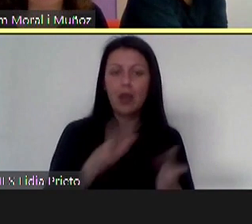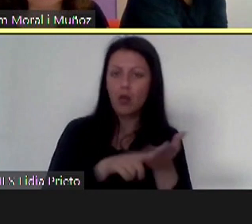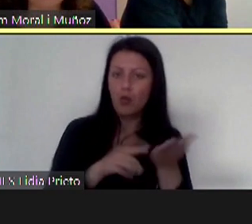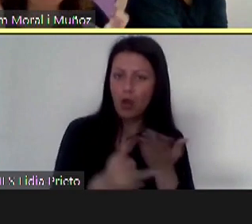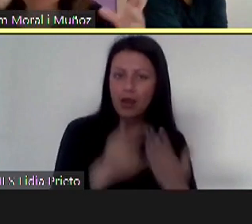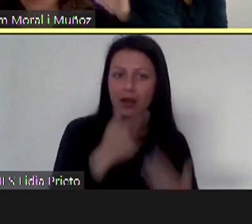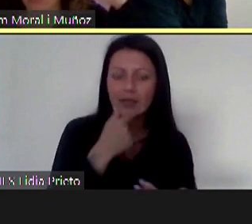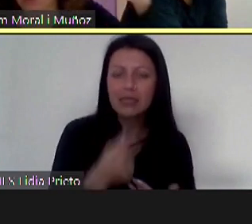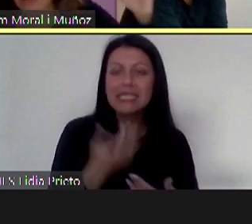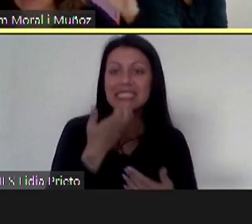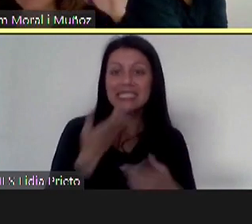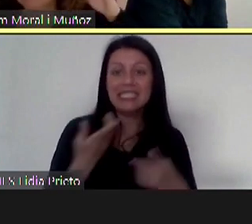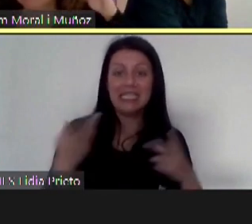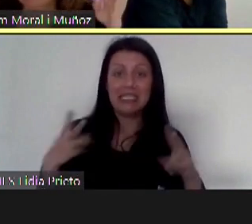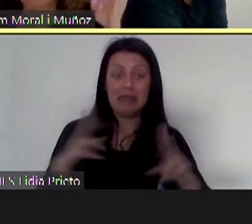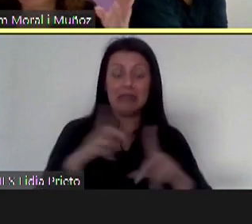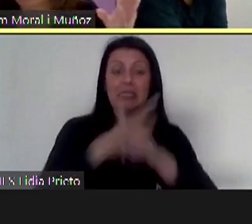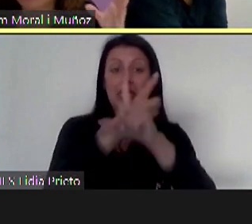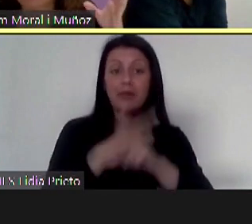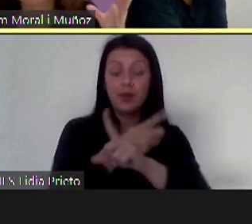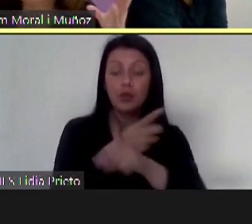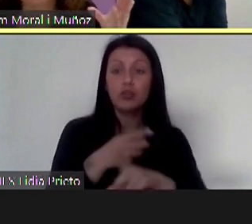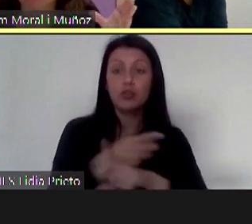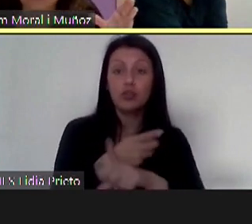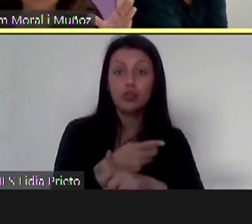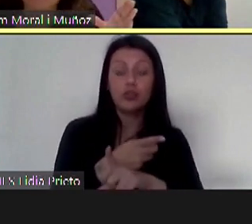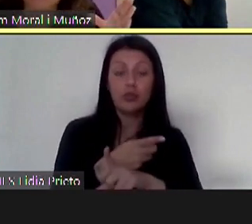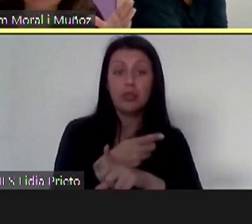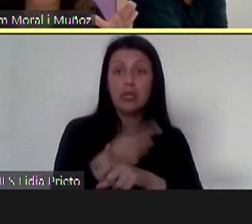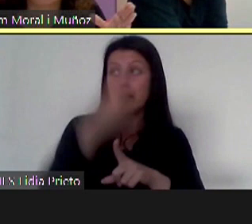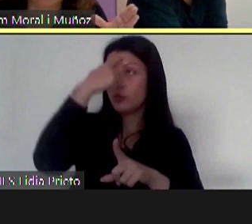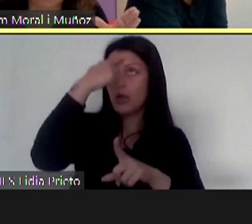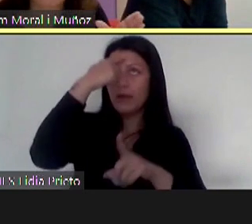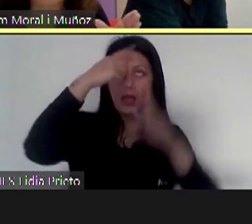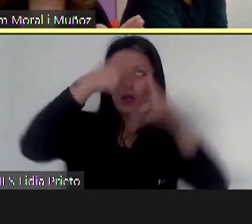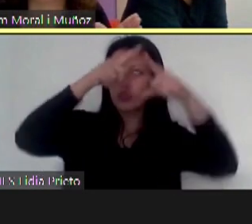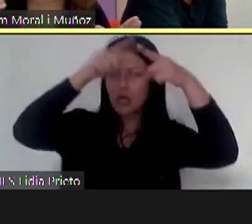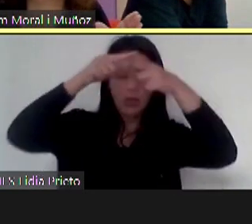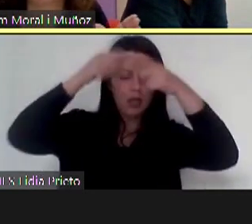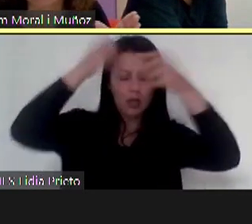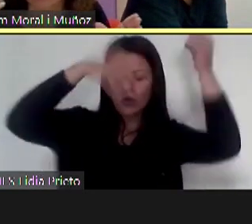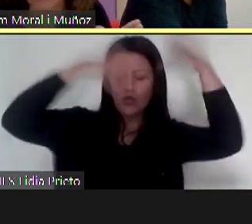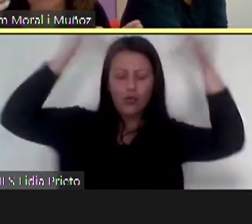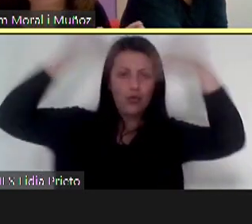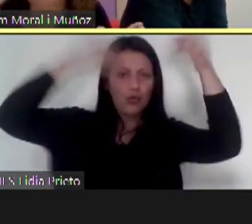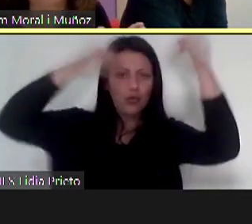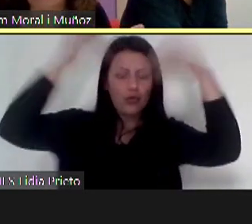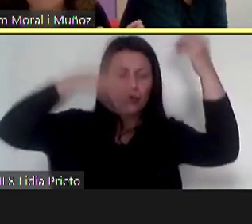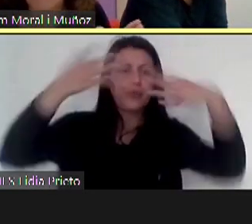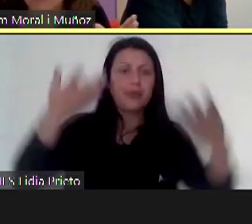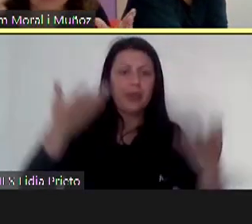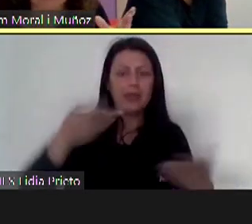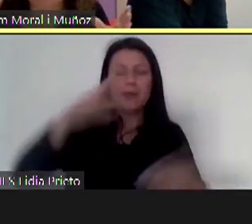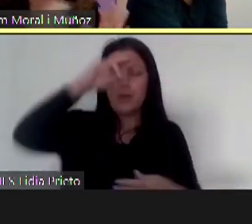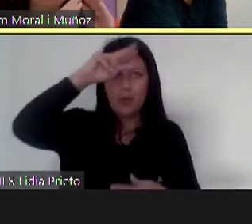agitado, tener en cuenta que estará pasando por su cabeza un mogollón de cosas, a saber en qué está pensando o qué le está preocupando o haciendo sentir